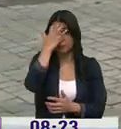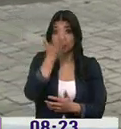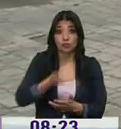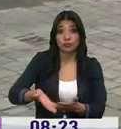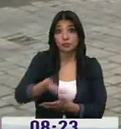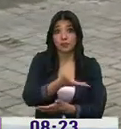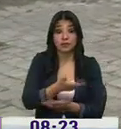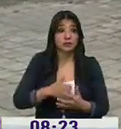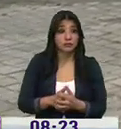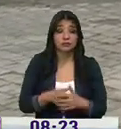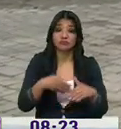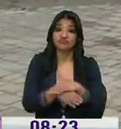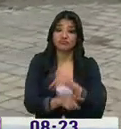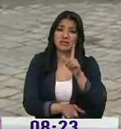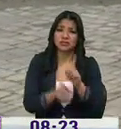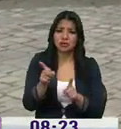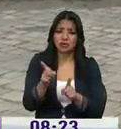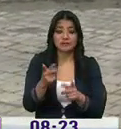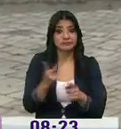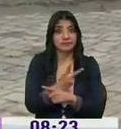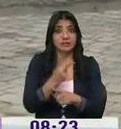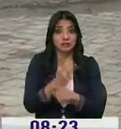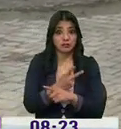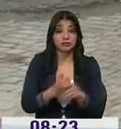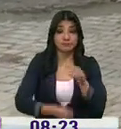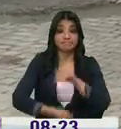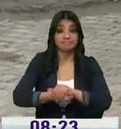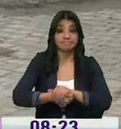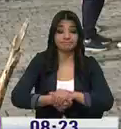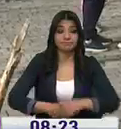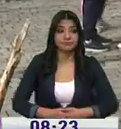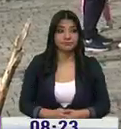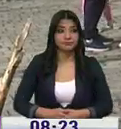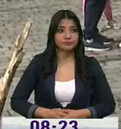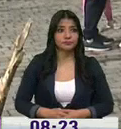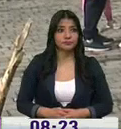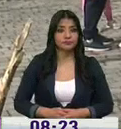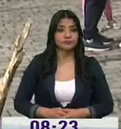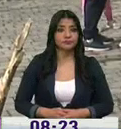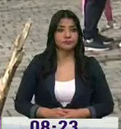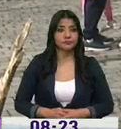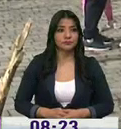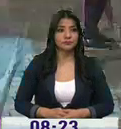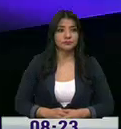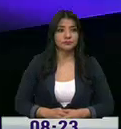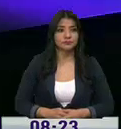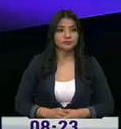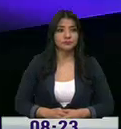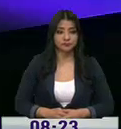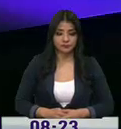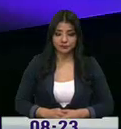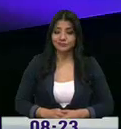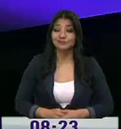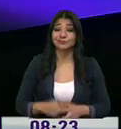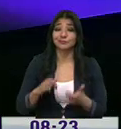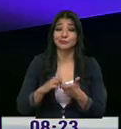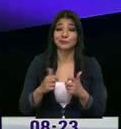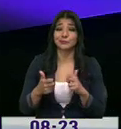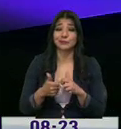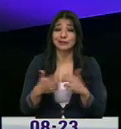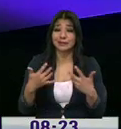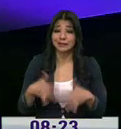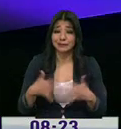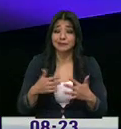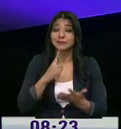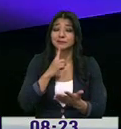es refugio de gente de mal haber. En Quito informó Andrea Orbe. Qué lío, ¿no? Porque la verdad es que